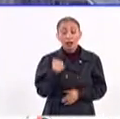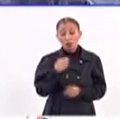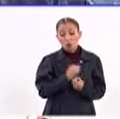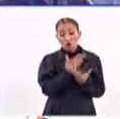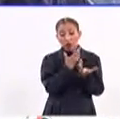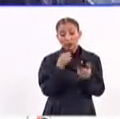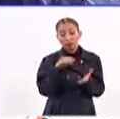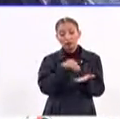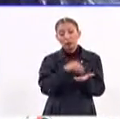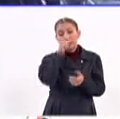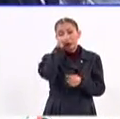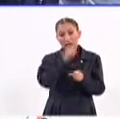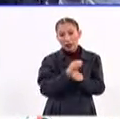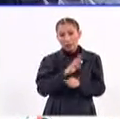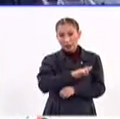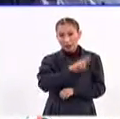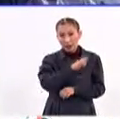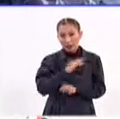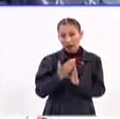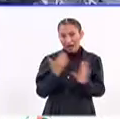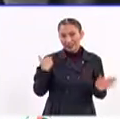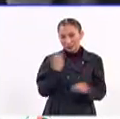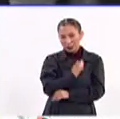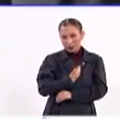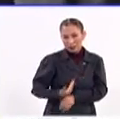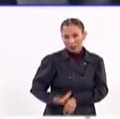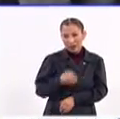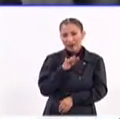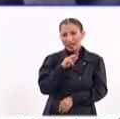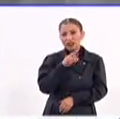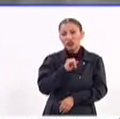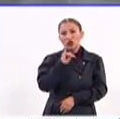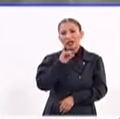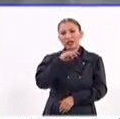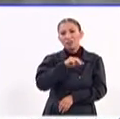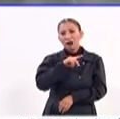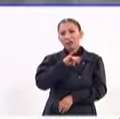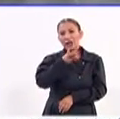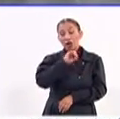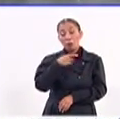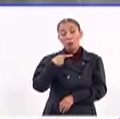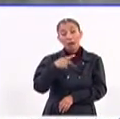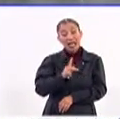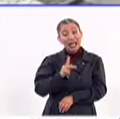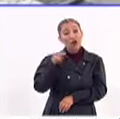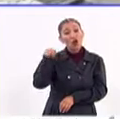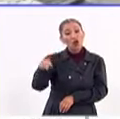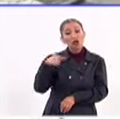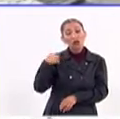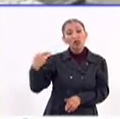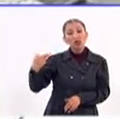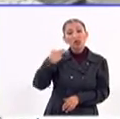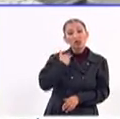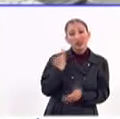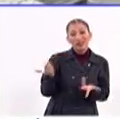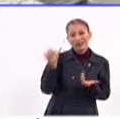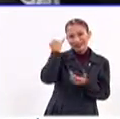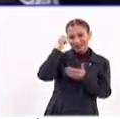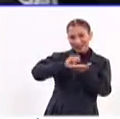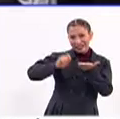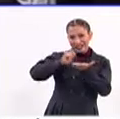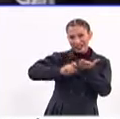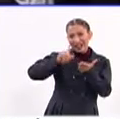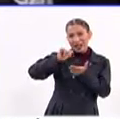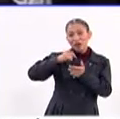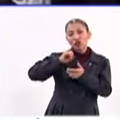poeta fue nombrado secretario privado del entonces presidente Francisco I. Madero. Sin embargo, tras el asesinato del autor del